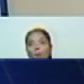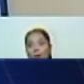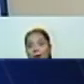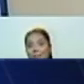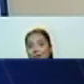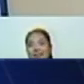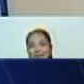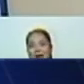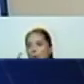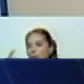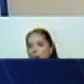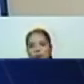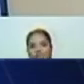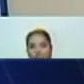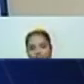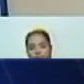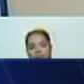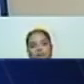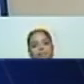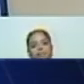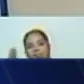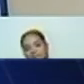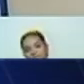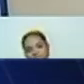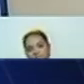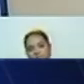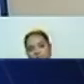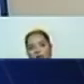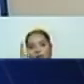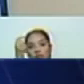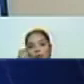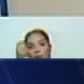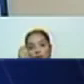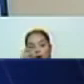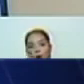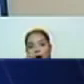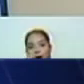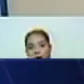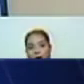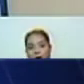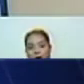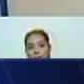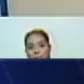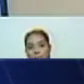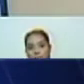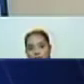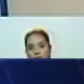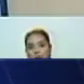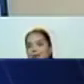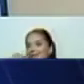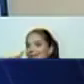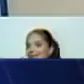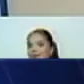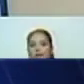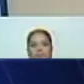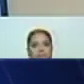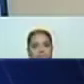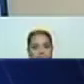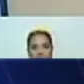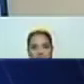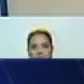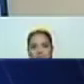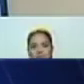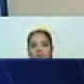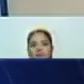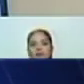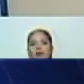de captura para que este ciudadano diputado Germán Ferrer esté privado de libertad